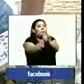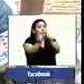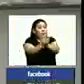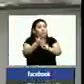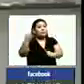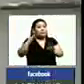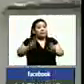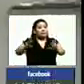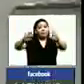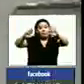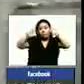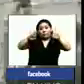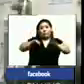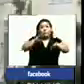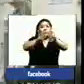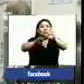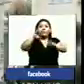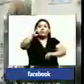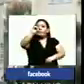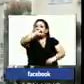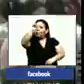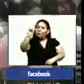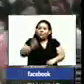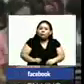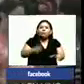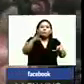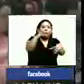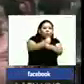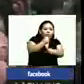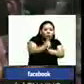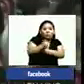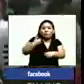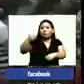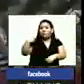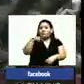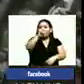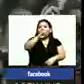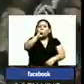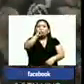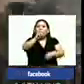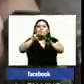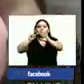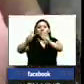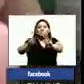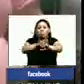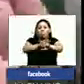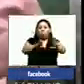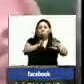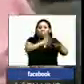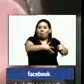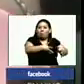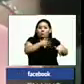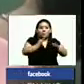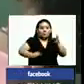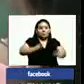castigados. El 90% de los casos de abuso denunciados en 2017 quedaron en impunidad. De 4,000,